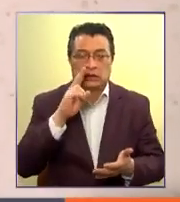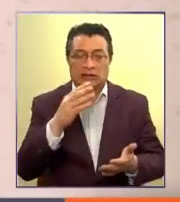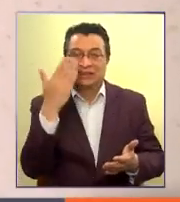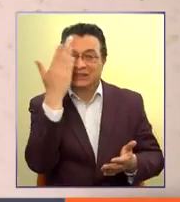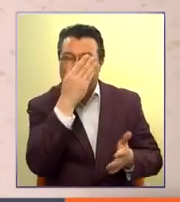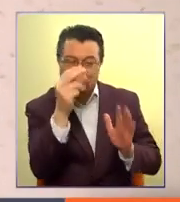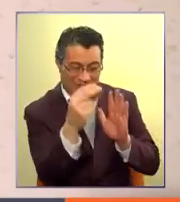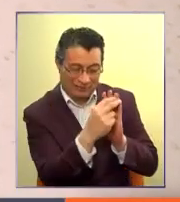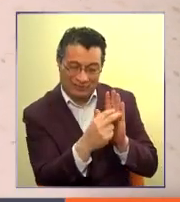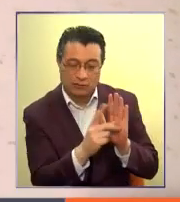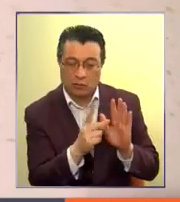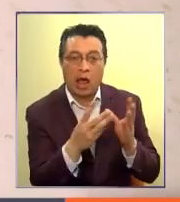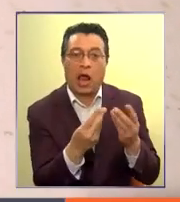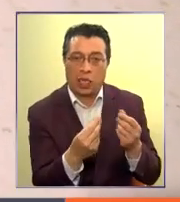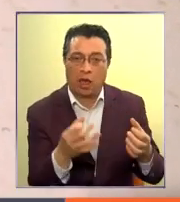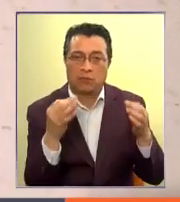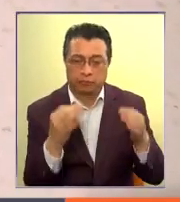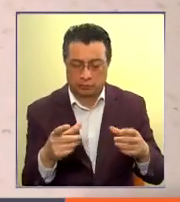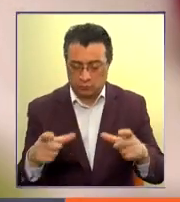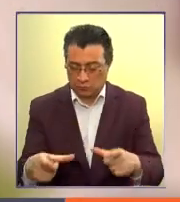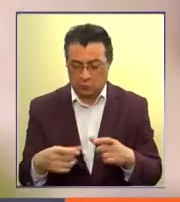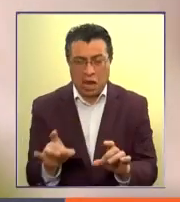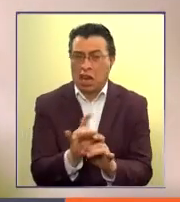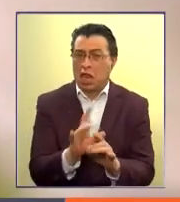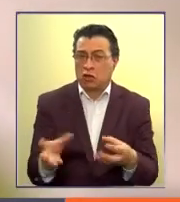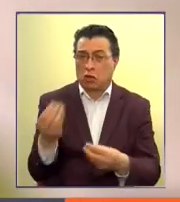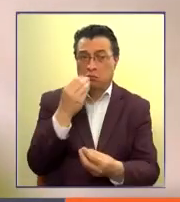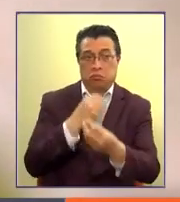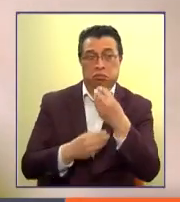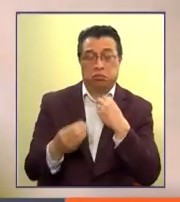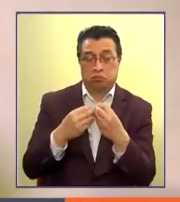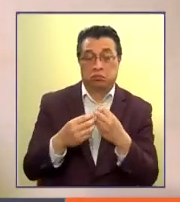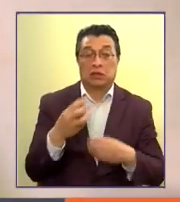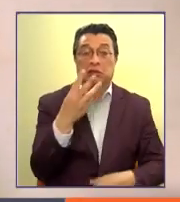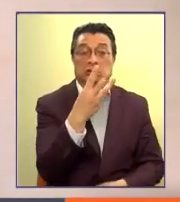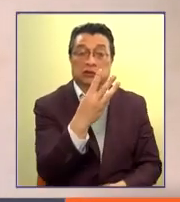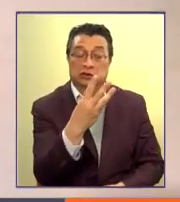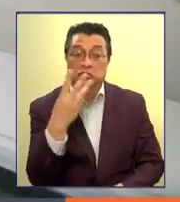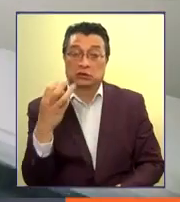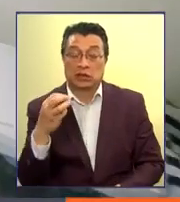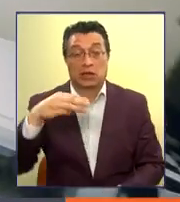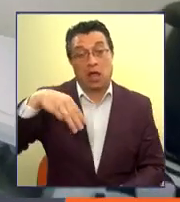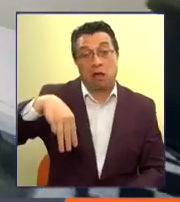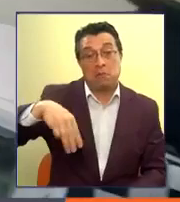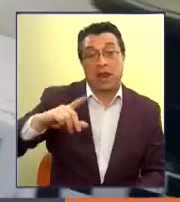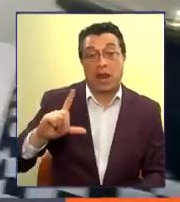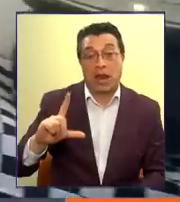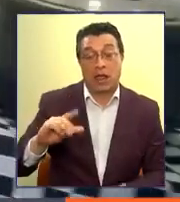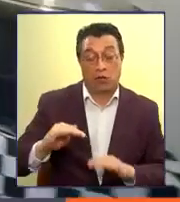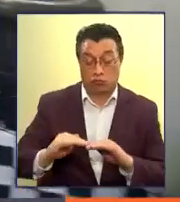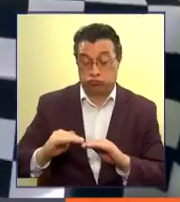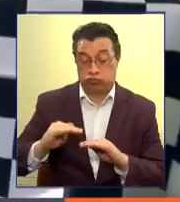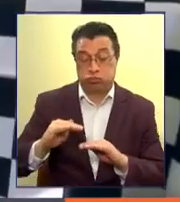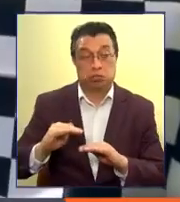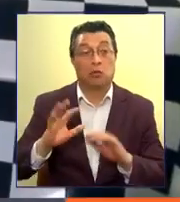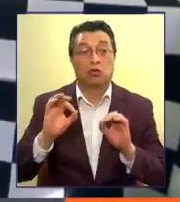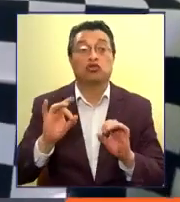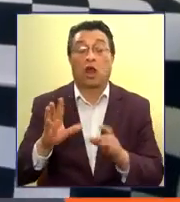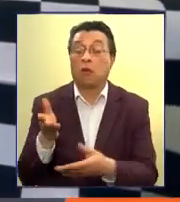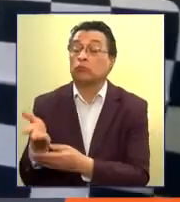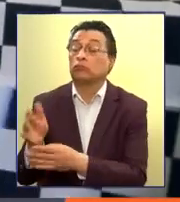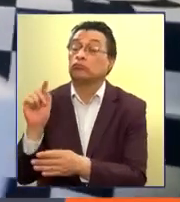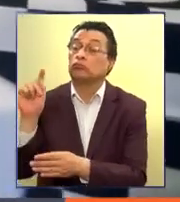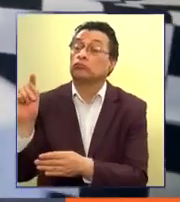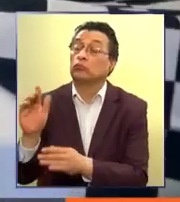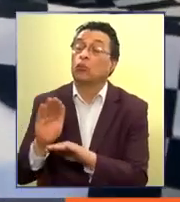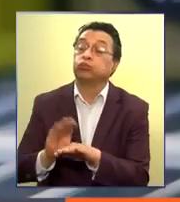de calidad en formato listo para comer, en porciones de 330 ml. Solo basta con calentar para